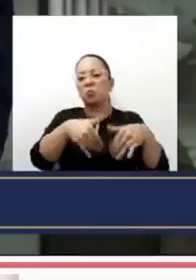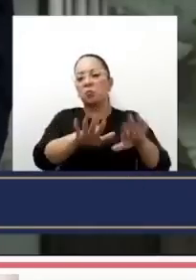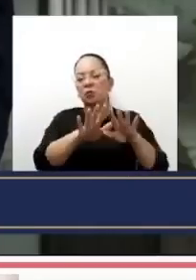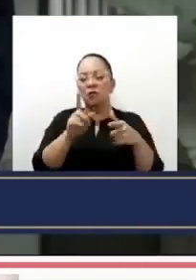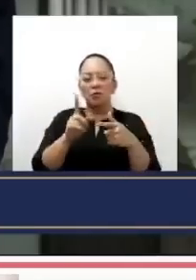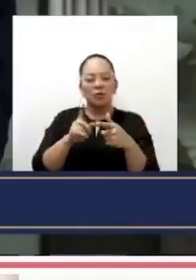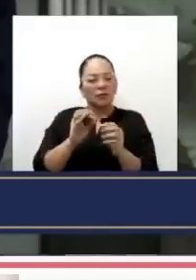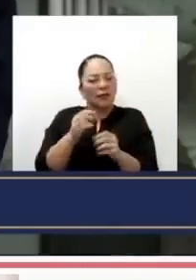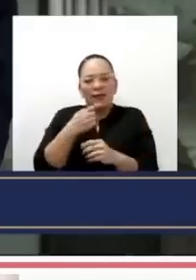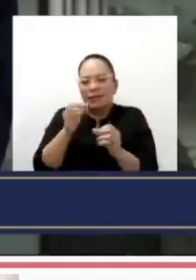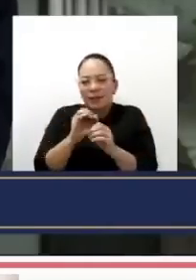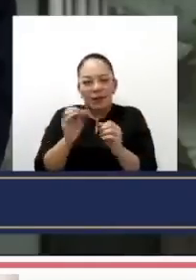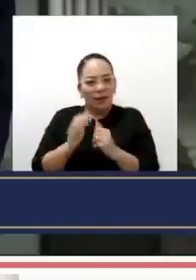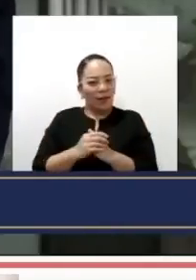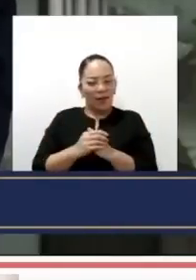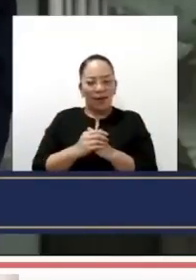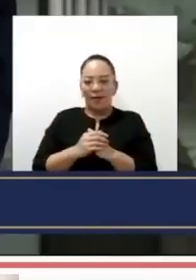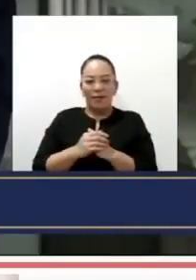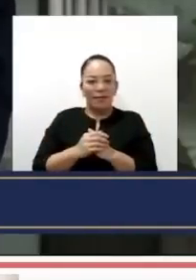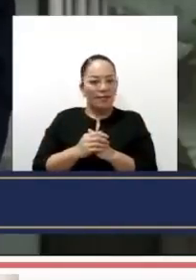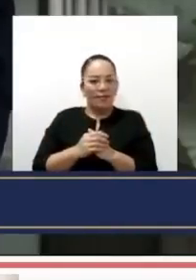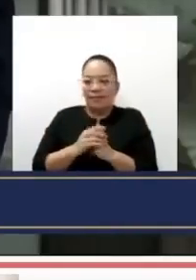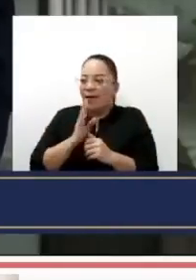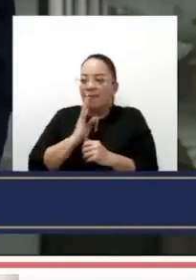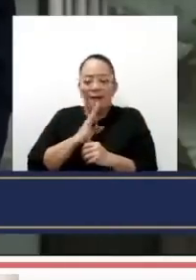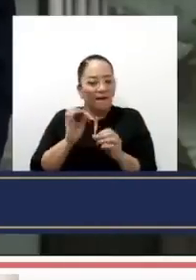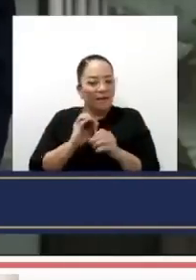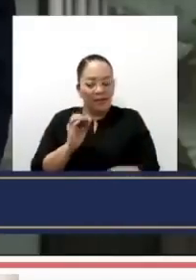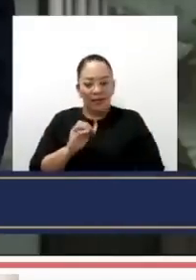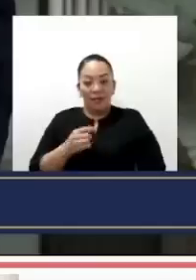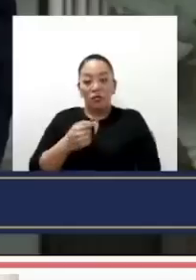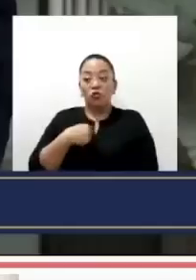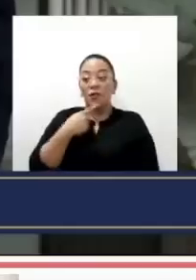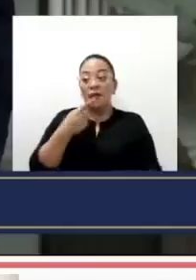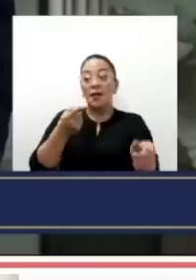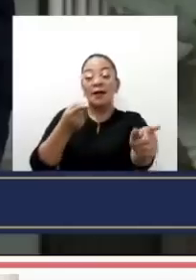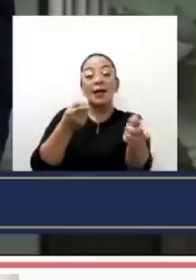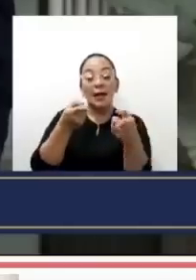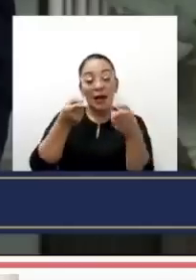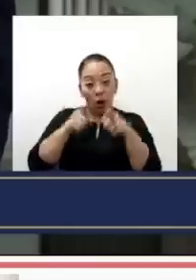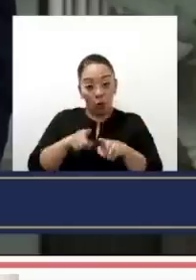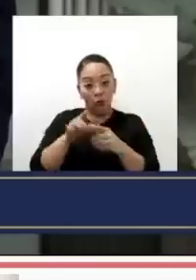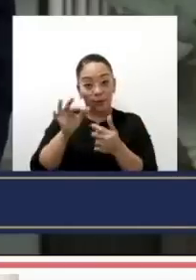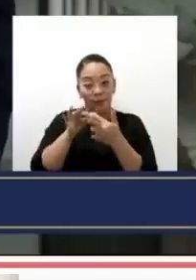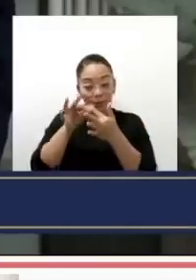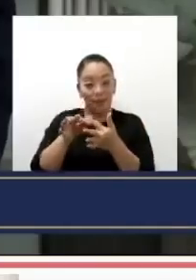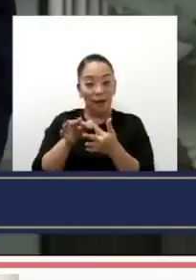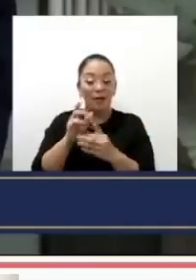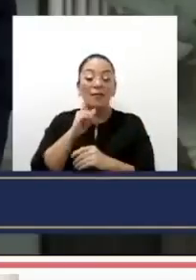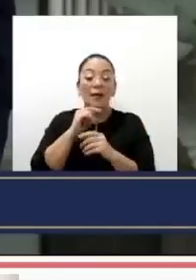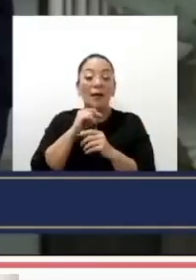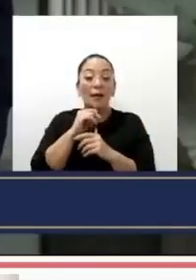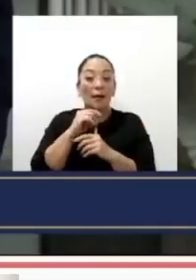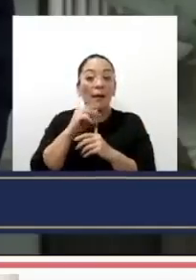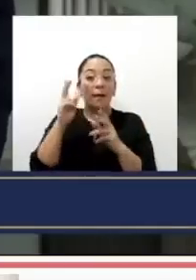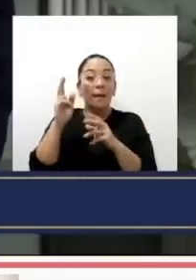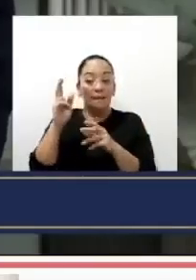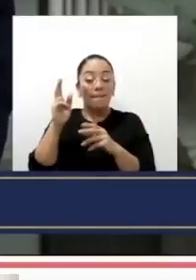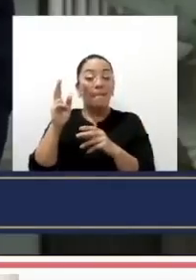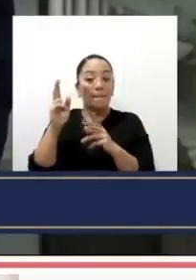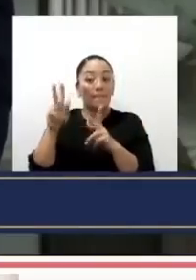nadie dice nada, nadie dice esta boca es mía. Yo dije que la causa principal es los partidos políticos que nombraron